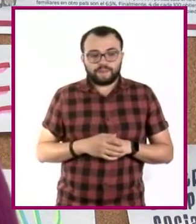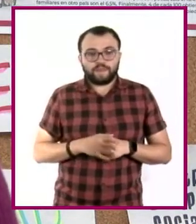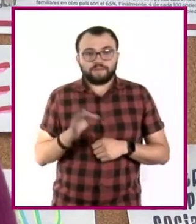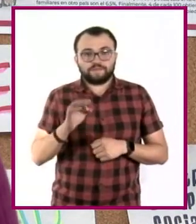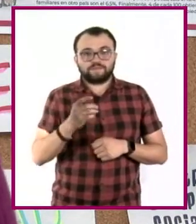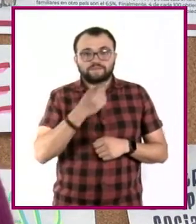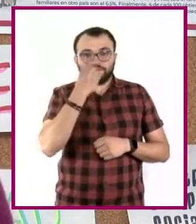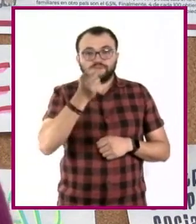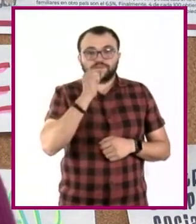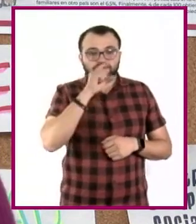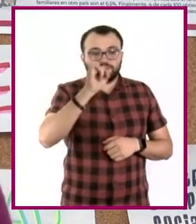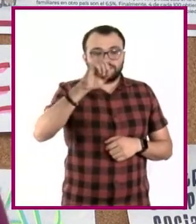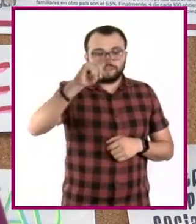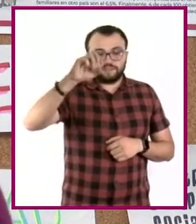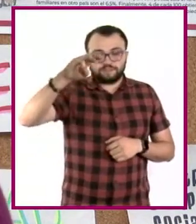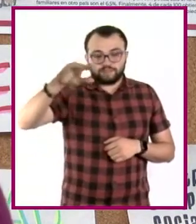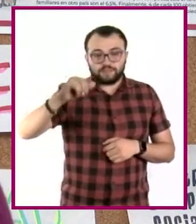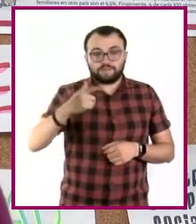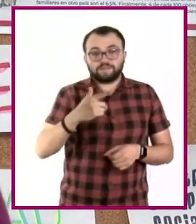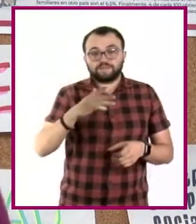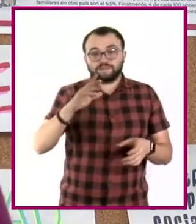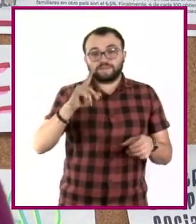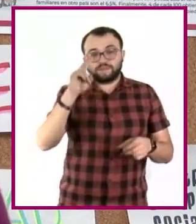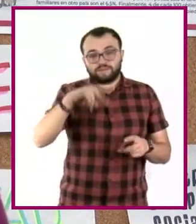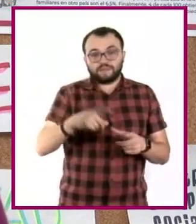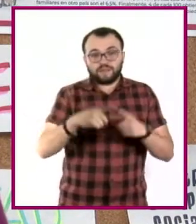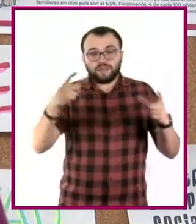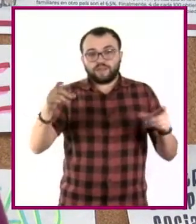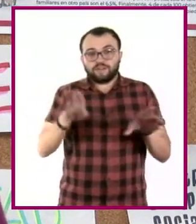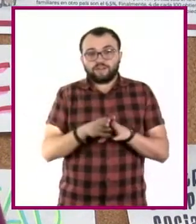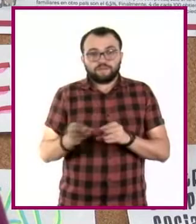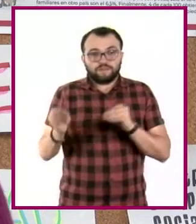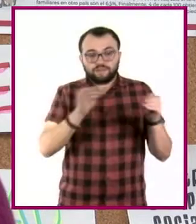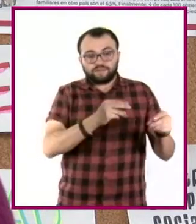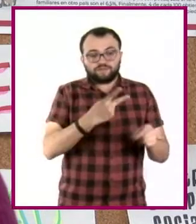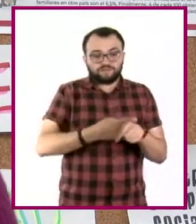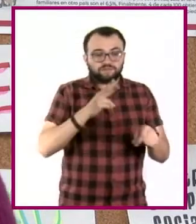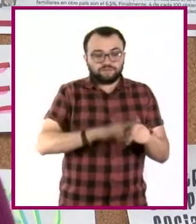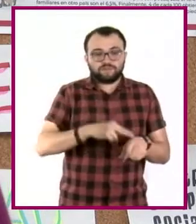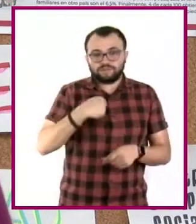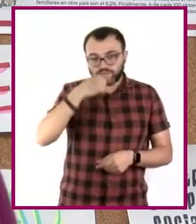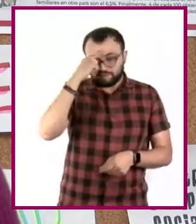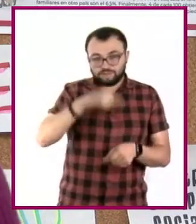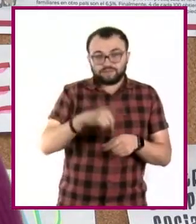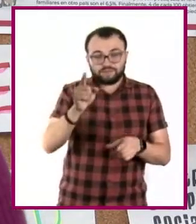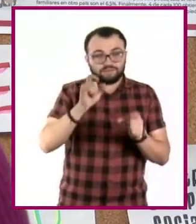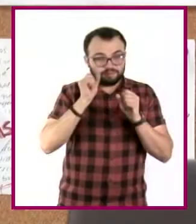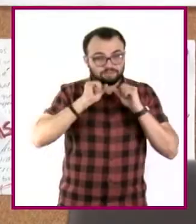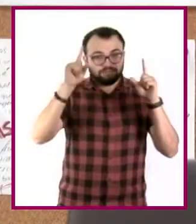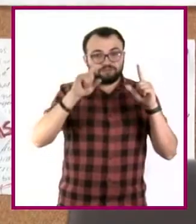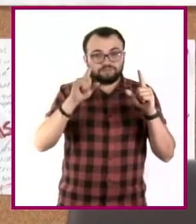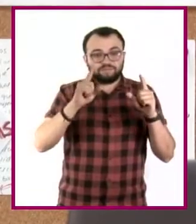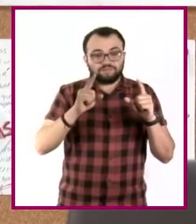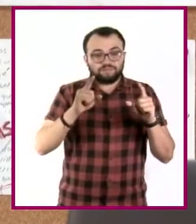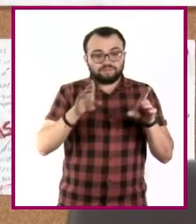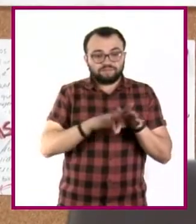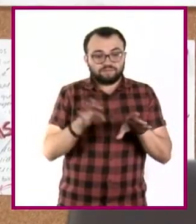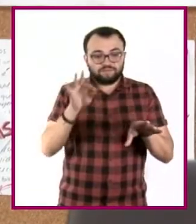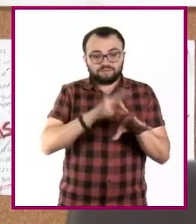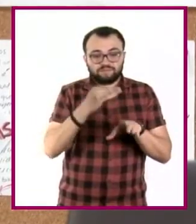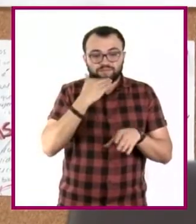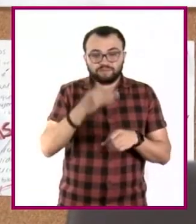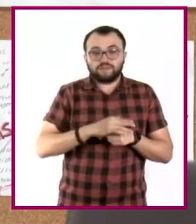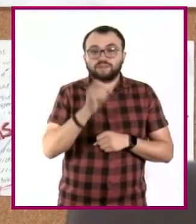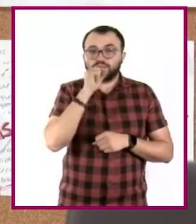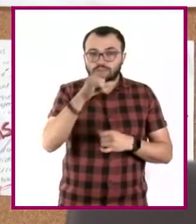sistema sanitario es también una de las grandes aportaciones al ámbito hospitalario. Sin duda, es un gran invento. También los